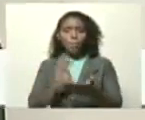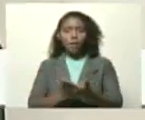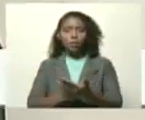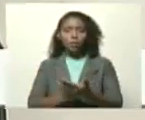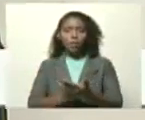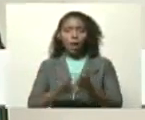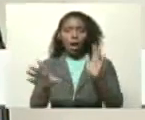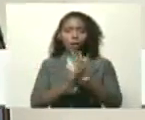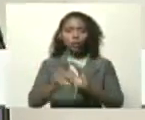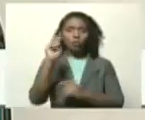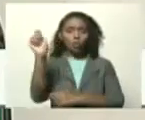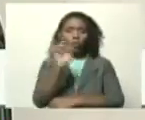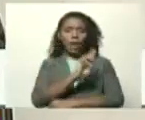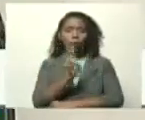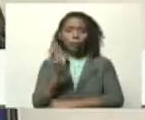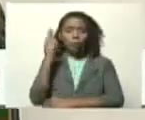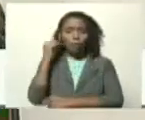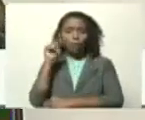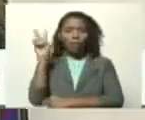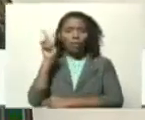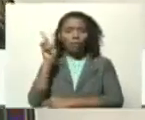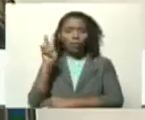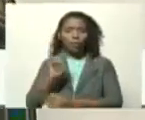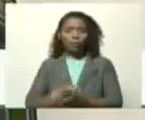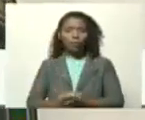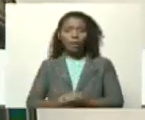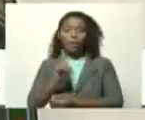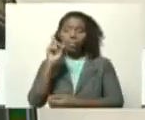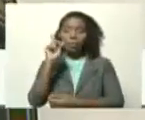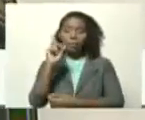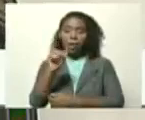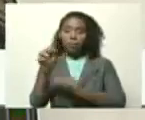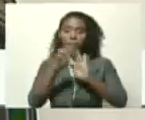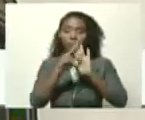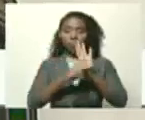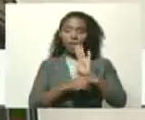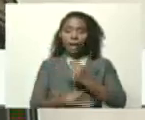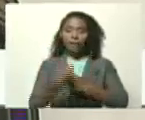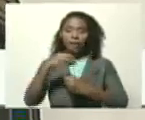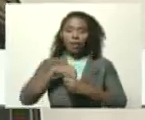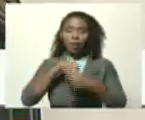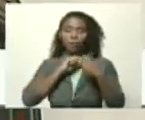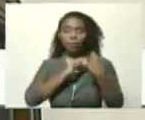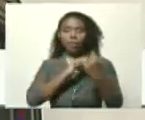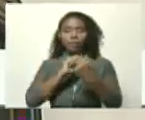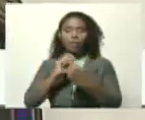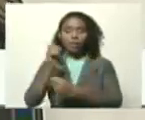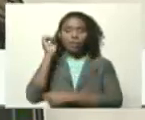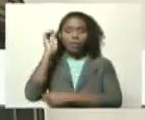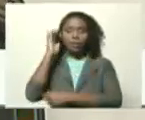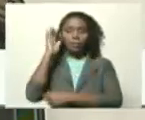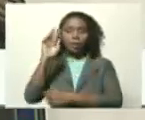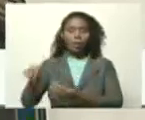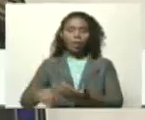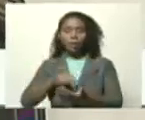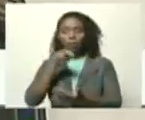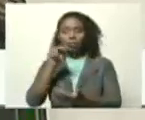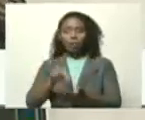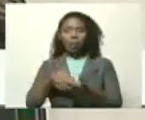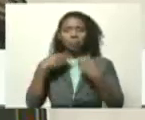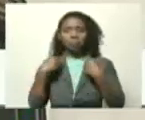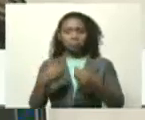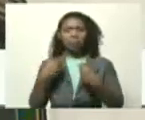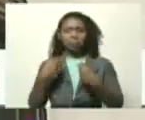la Constitución de la República Bolivariana de Venezuela y también por el Reglamento Interior y de Debate de la Asamblea Nacional, para